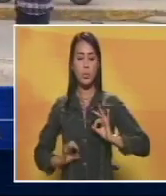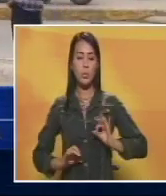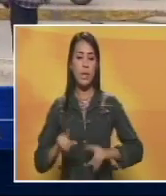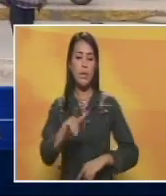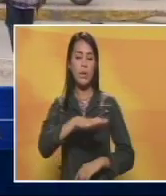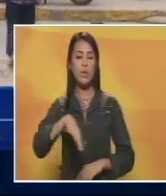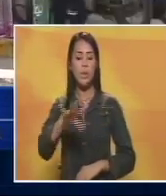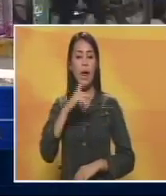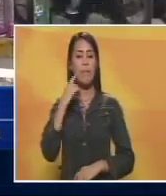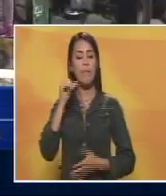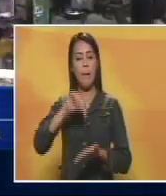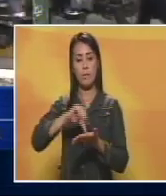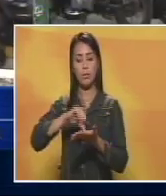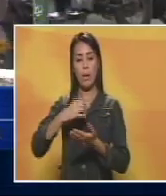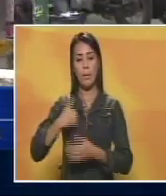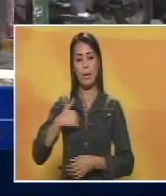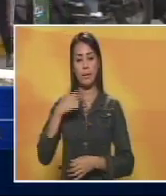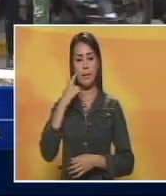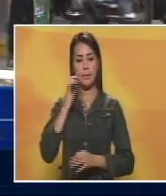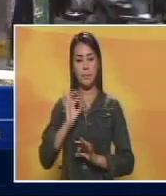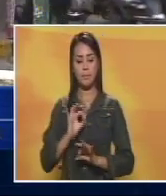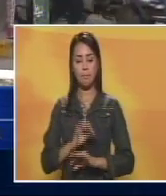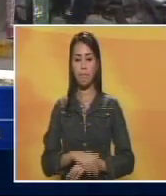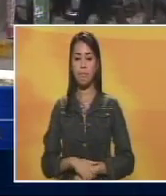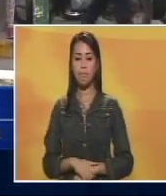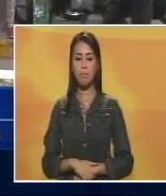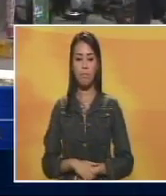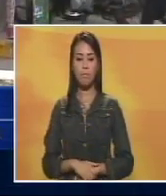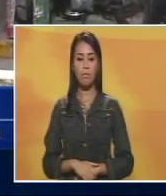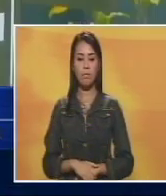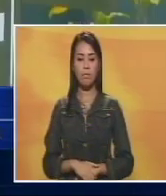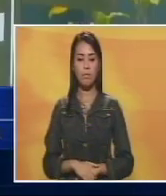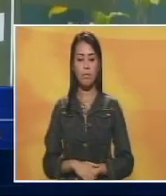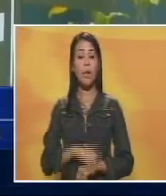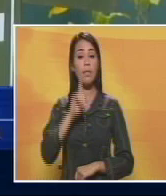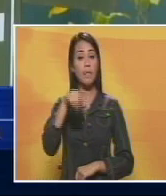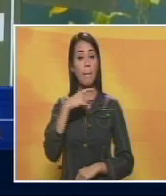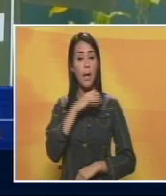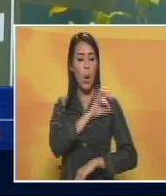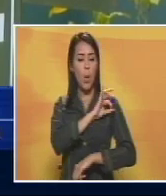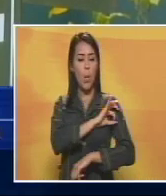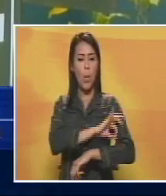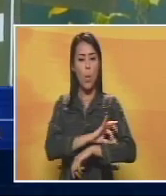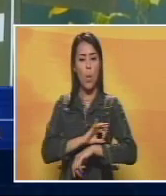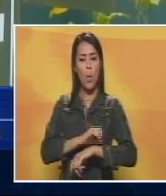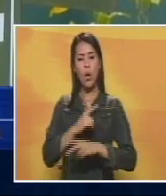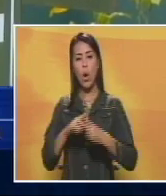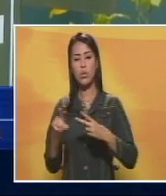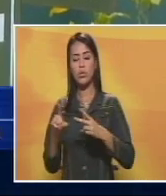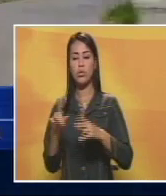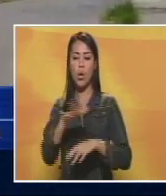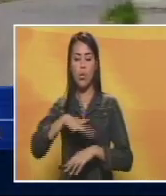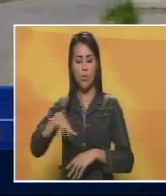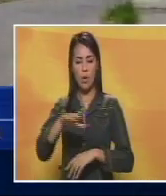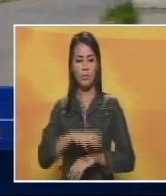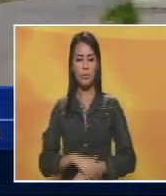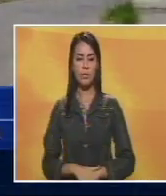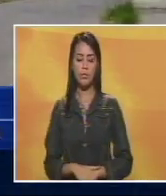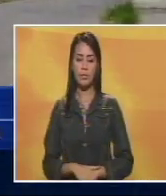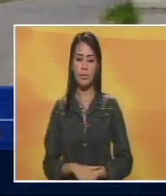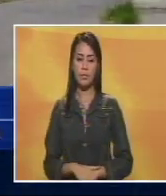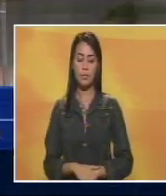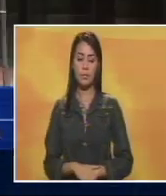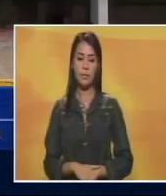provincia de Buenos Aires, la ciudad de Buenos Aires y Catamarca, aunque también hubo brotes en Misiones, Santa Fe y Río Negro. La bacteria